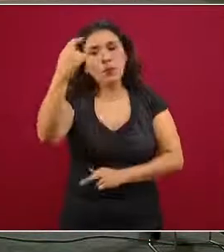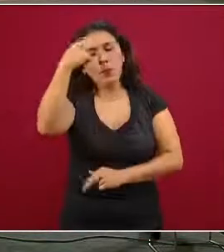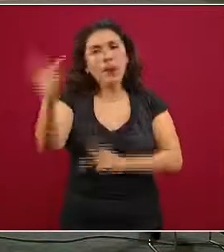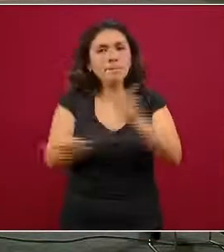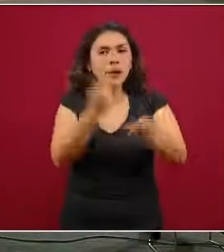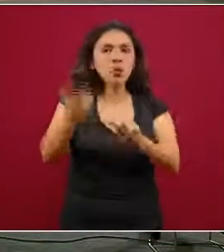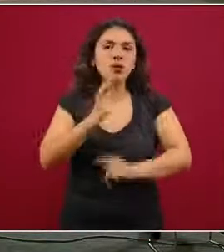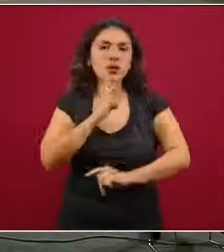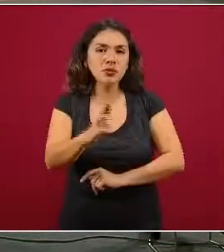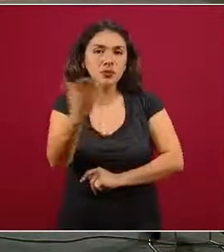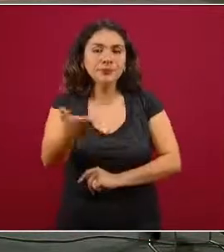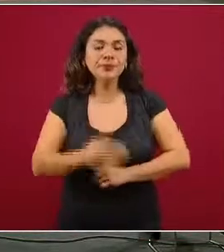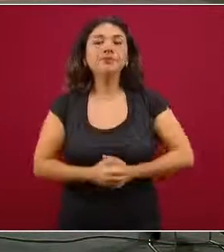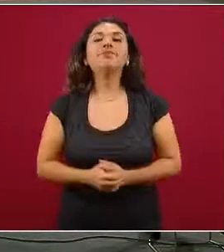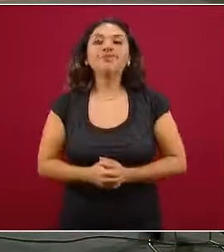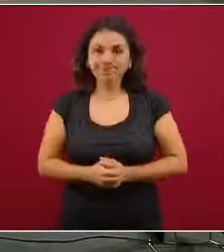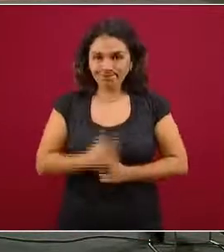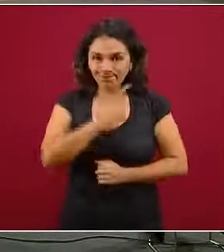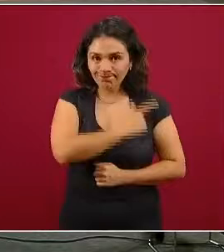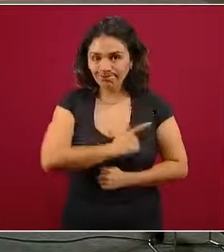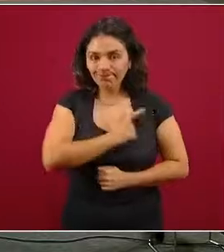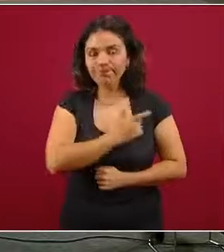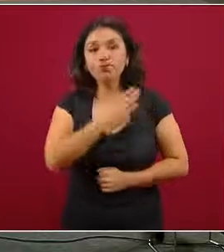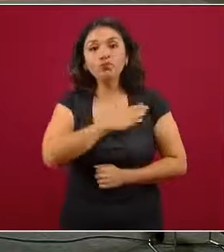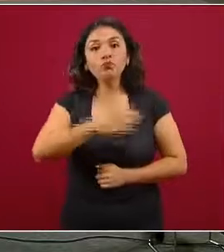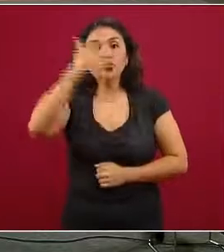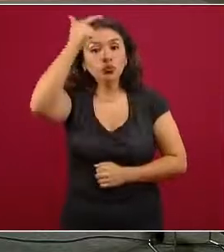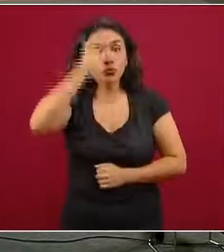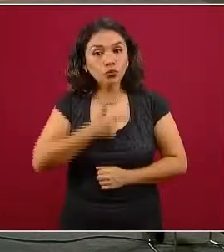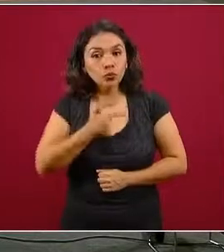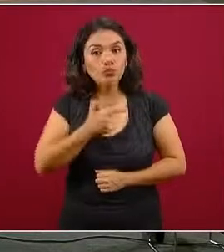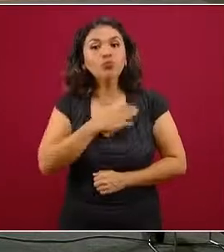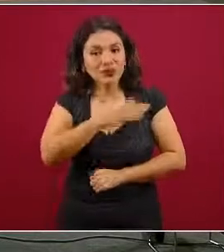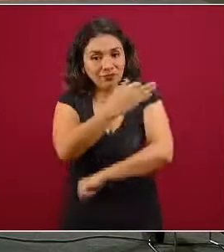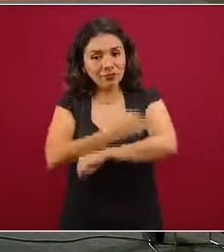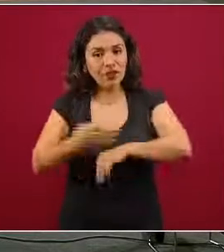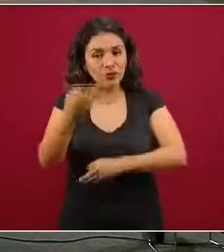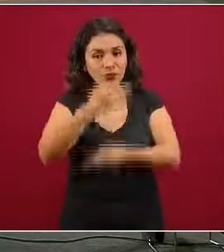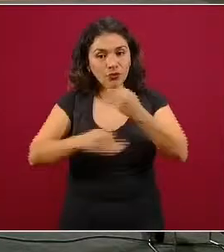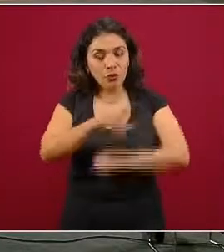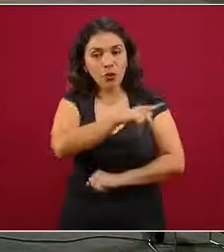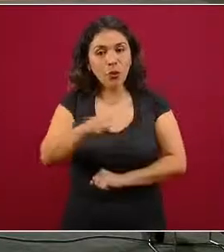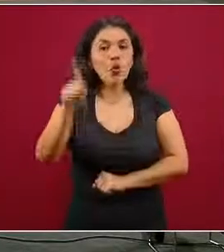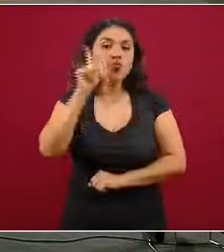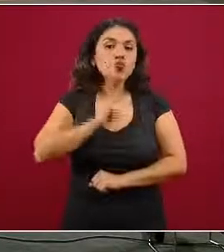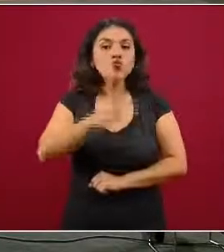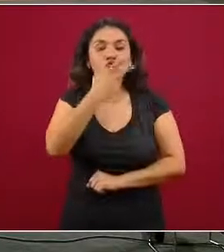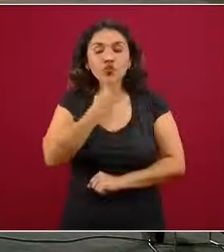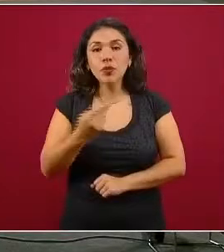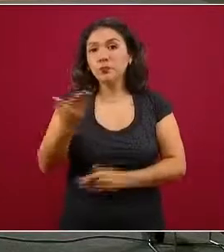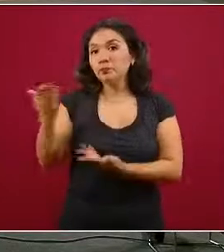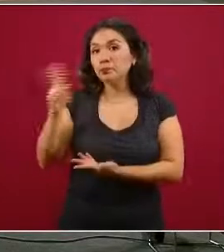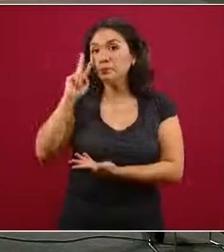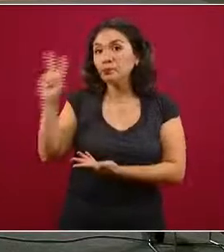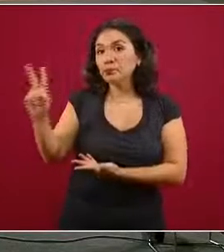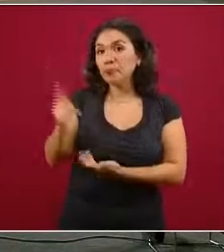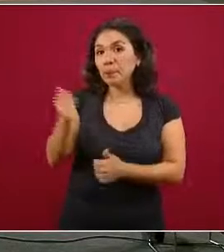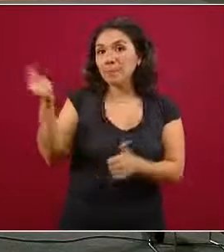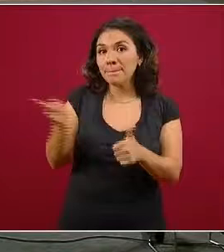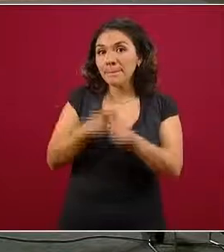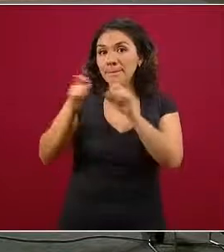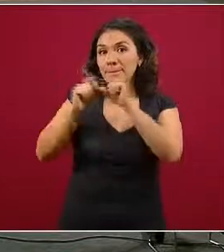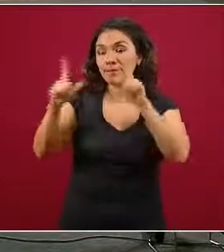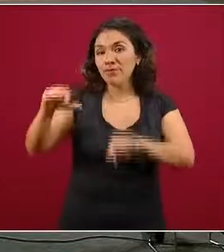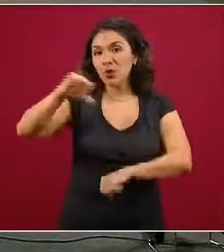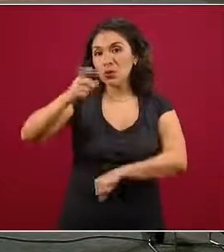respuestas. Con mucho gusto. Muy buenas tardes con todas y con todos. Veamos por favor la primera diapositiva de